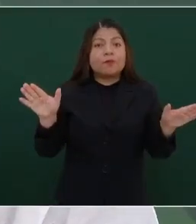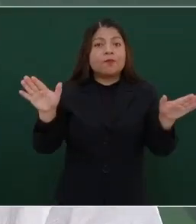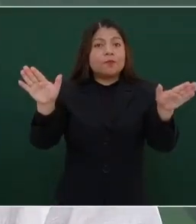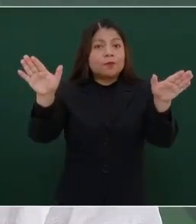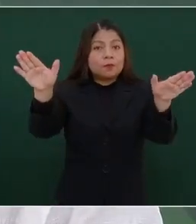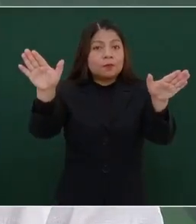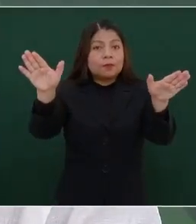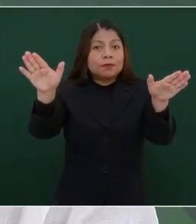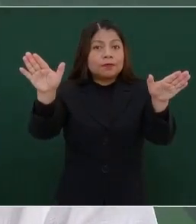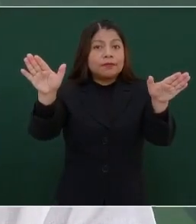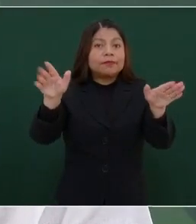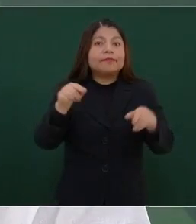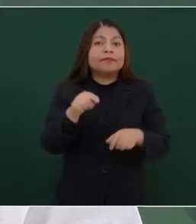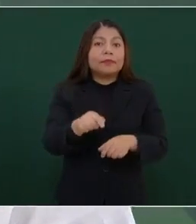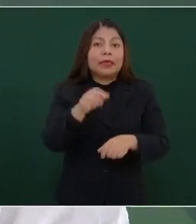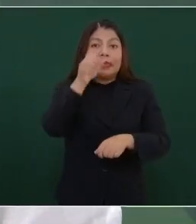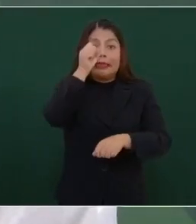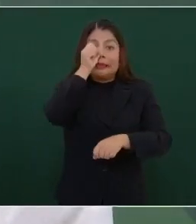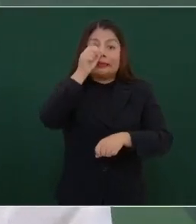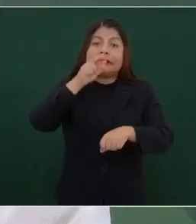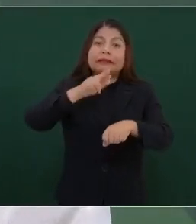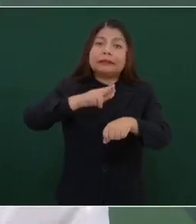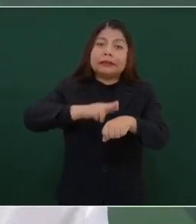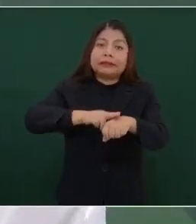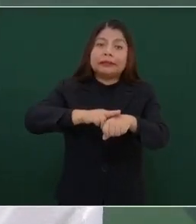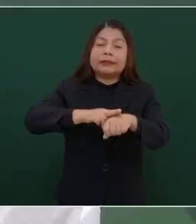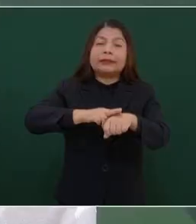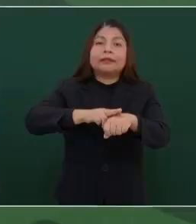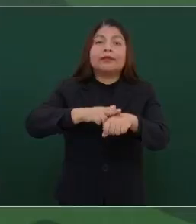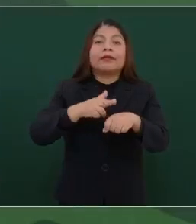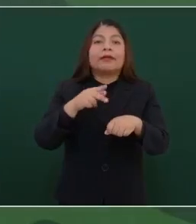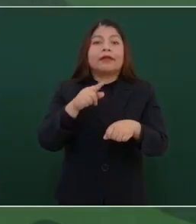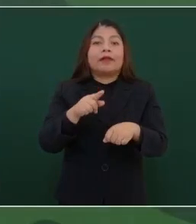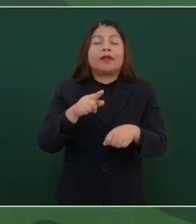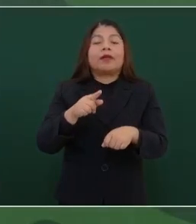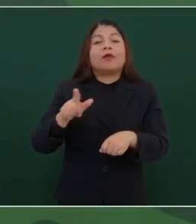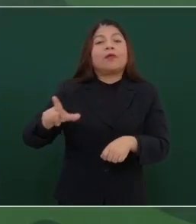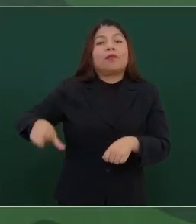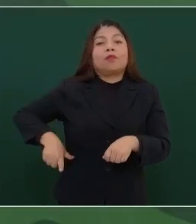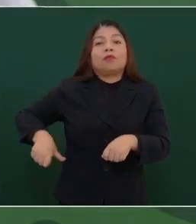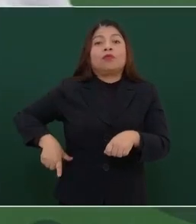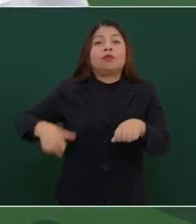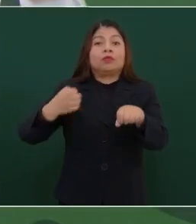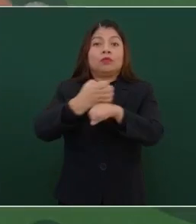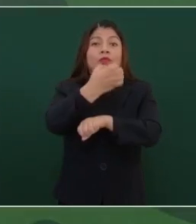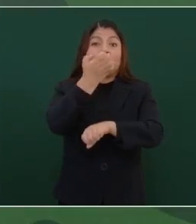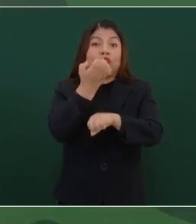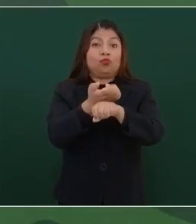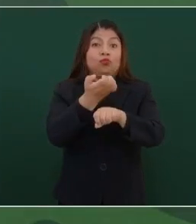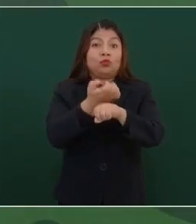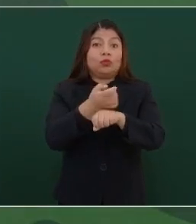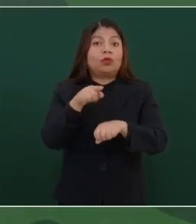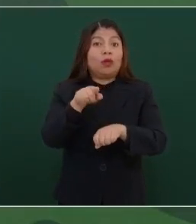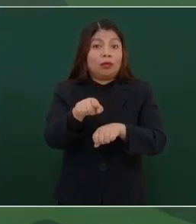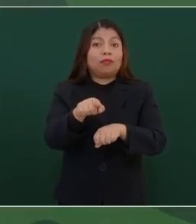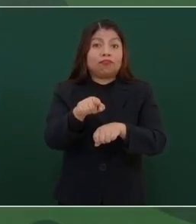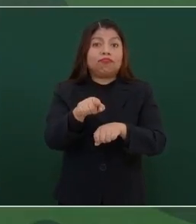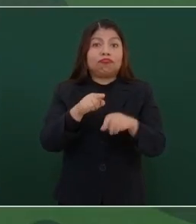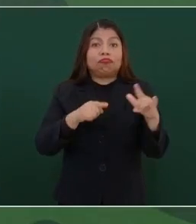Blinken, el secretario del Departamento de Estado del gobierno de Estados Unidos, y toda la